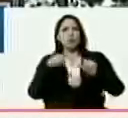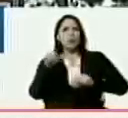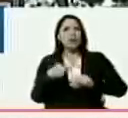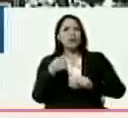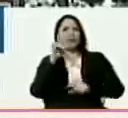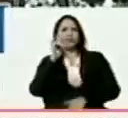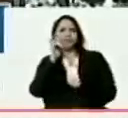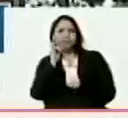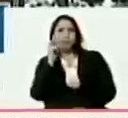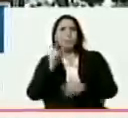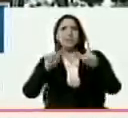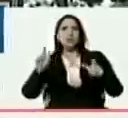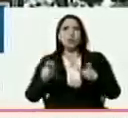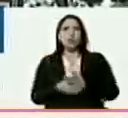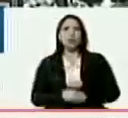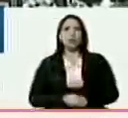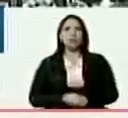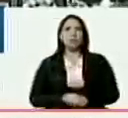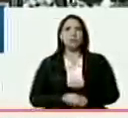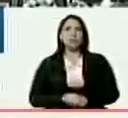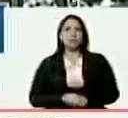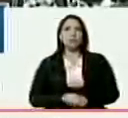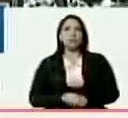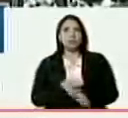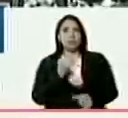de las personas afectas a